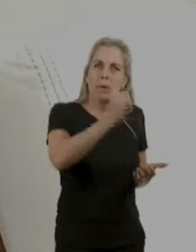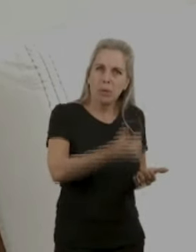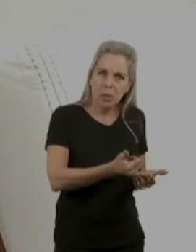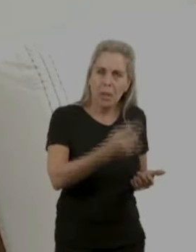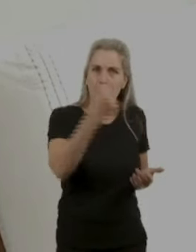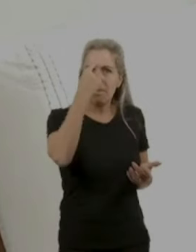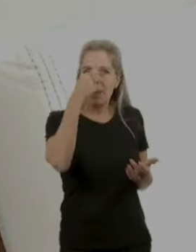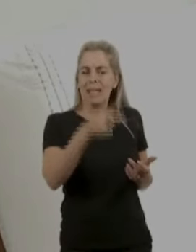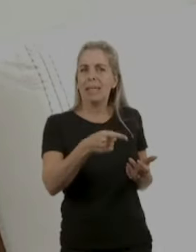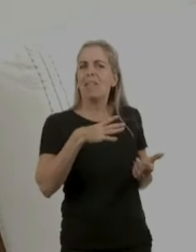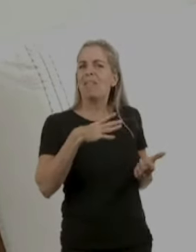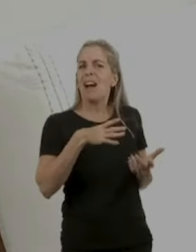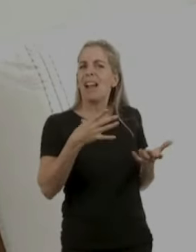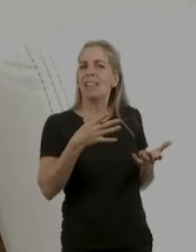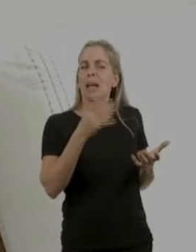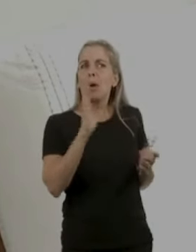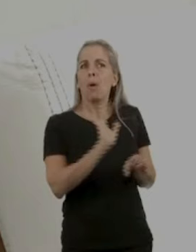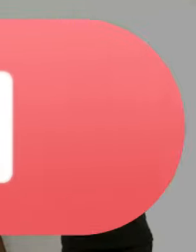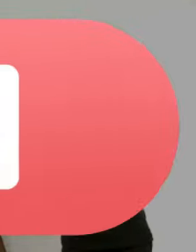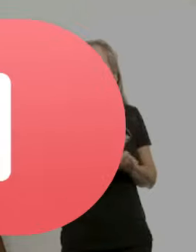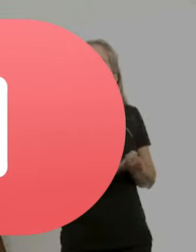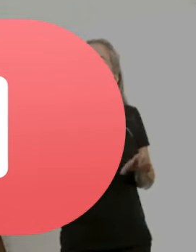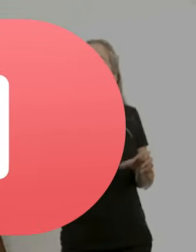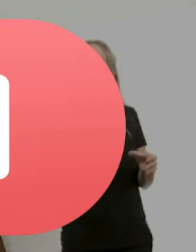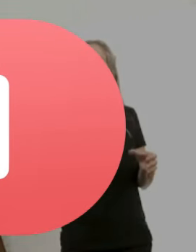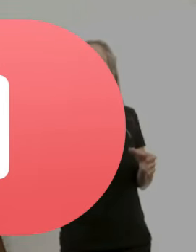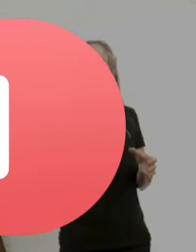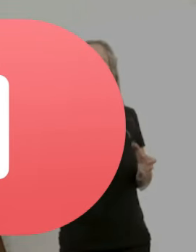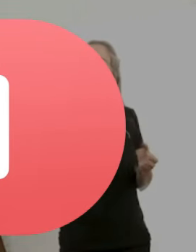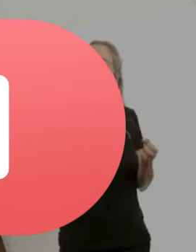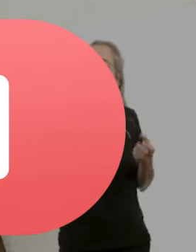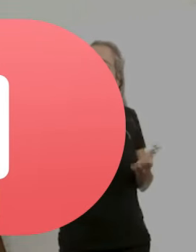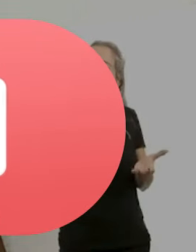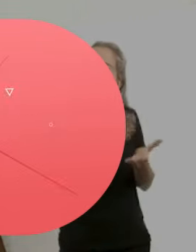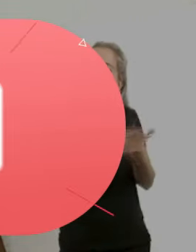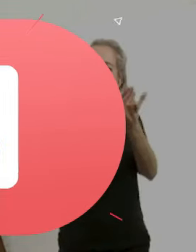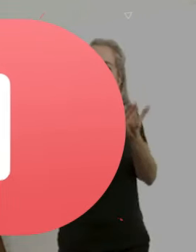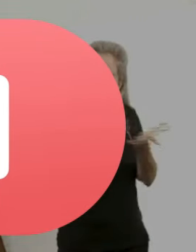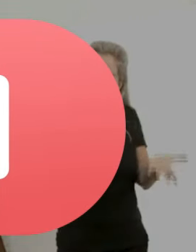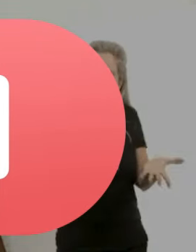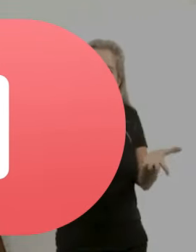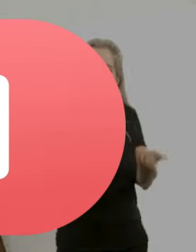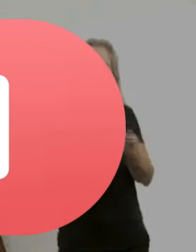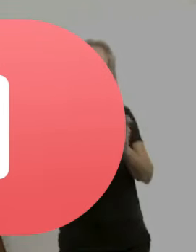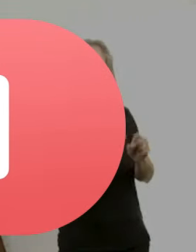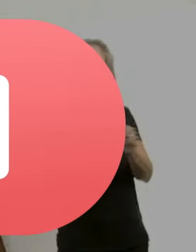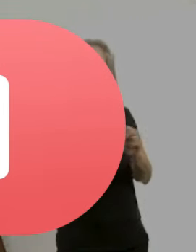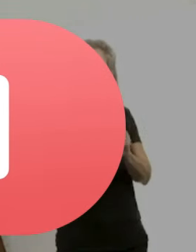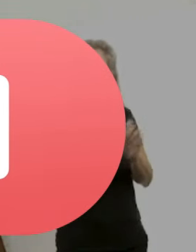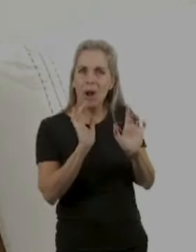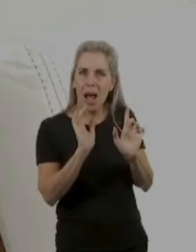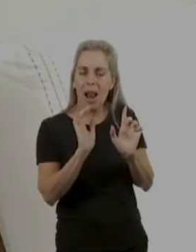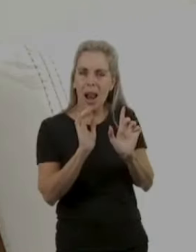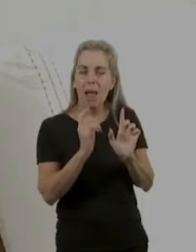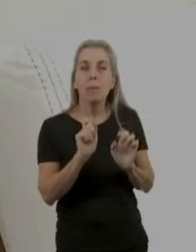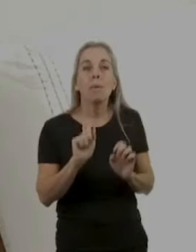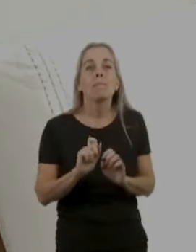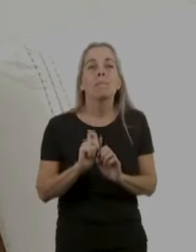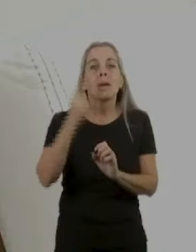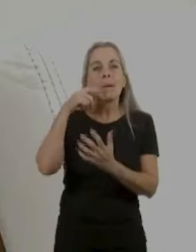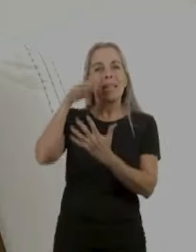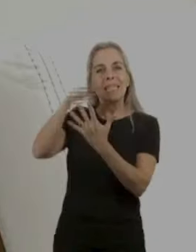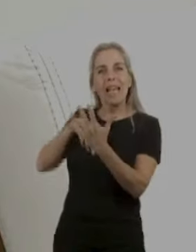desconociendo un proyecto eh más estricto en la materia que había sido escrito por la unión